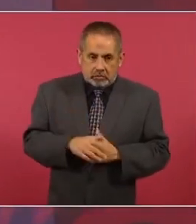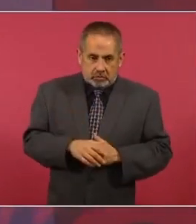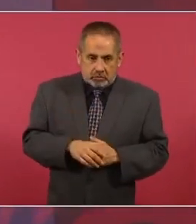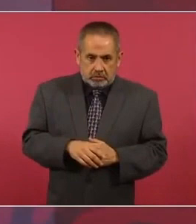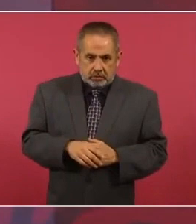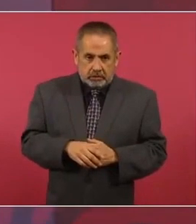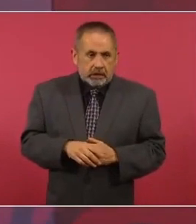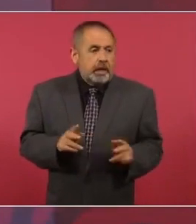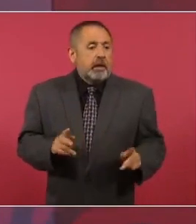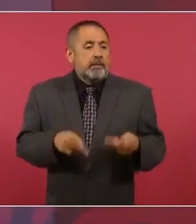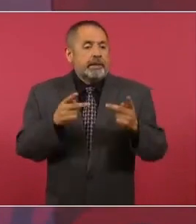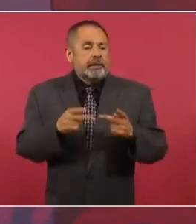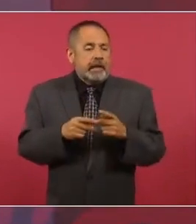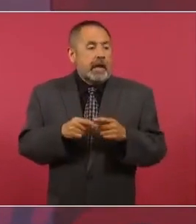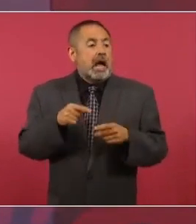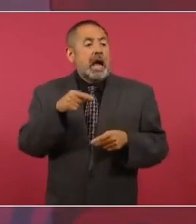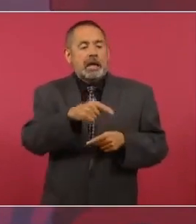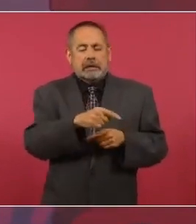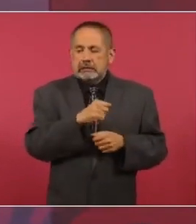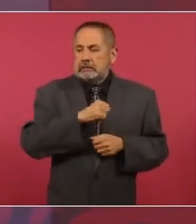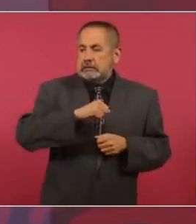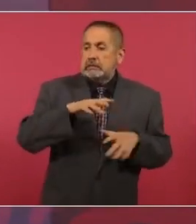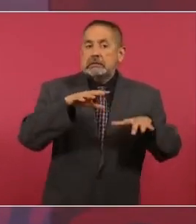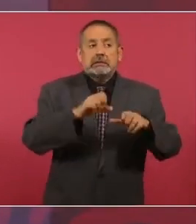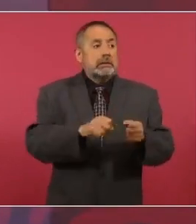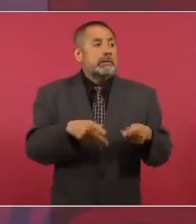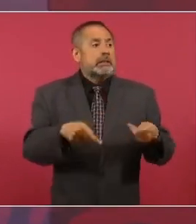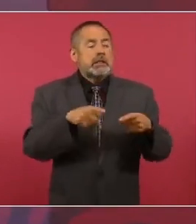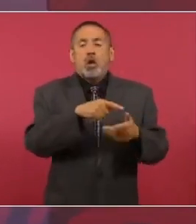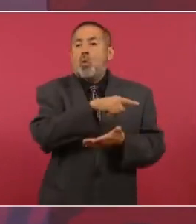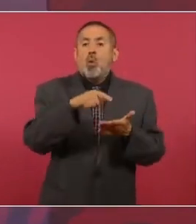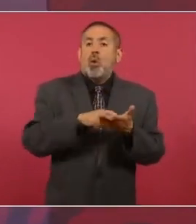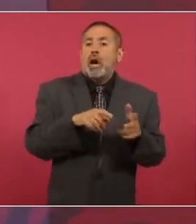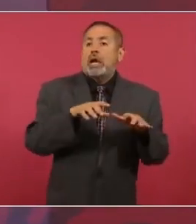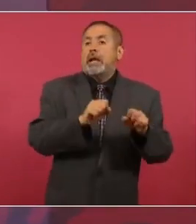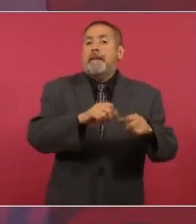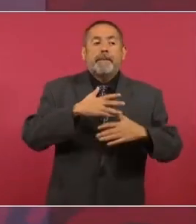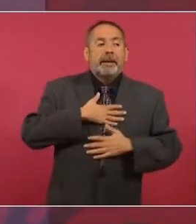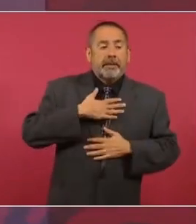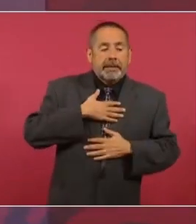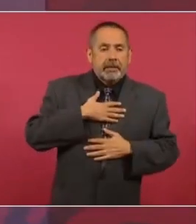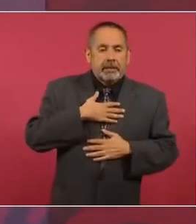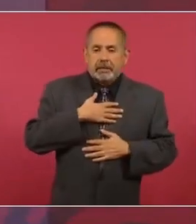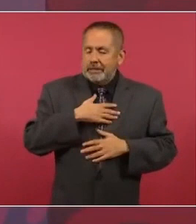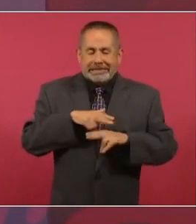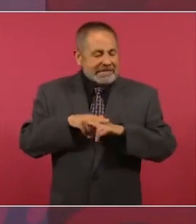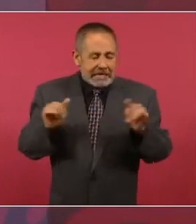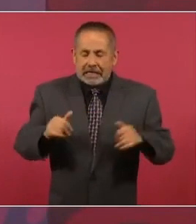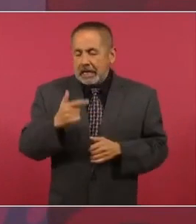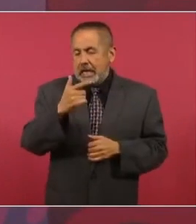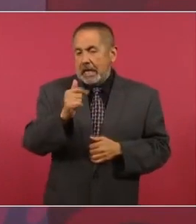Nada de venta de plazas, nada de García Lunas.